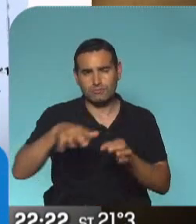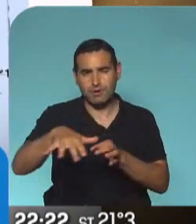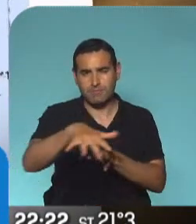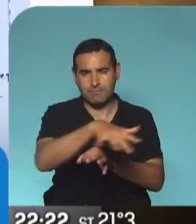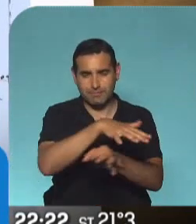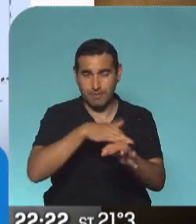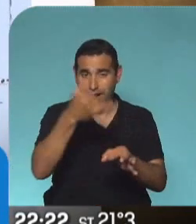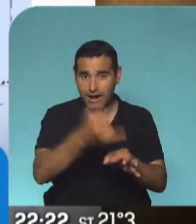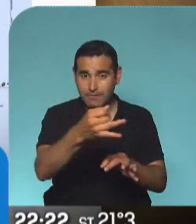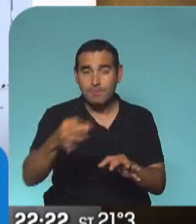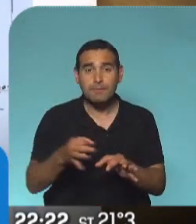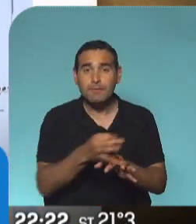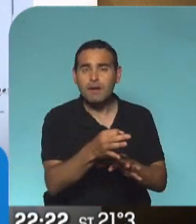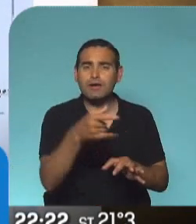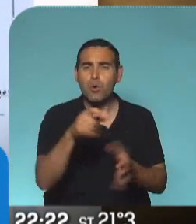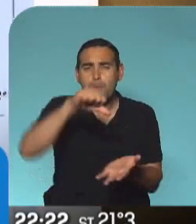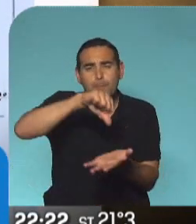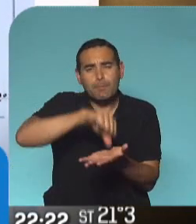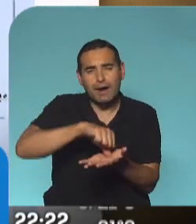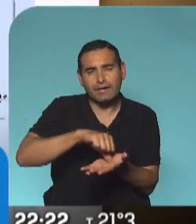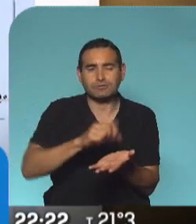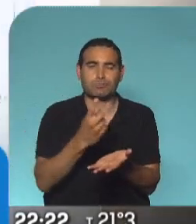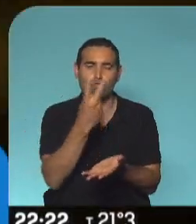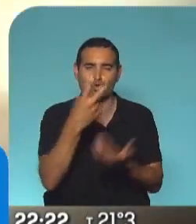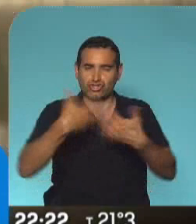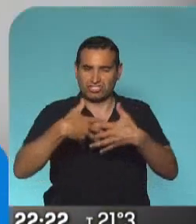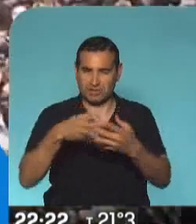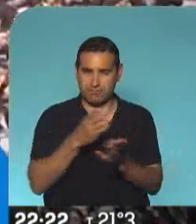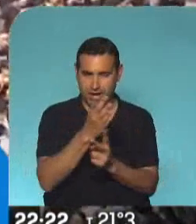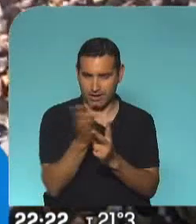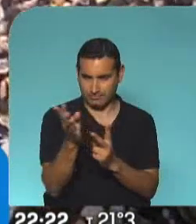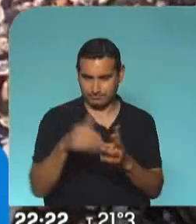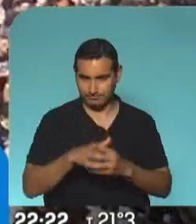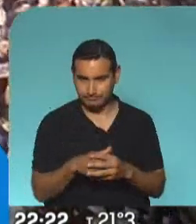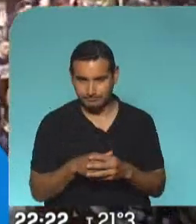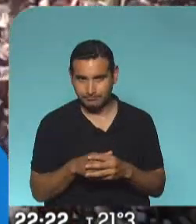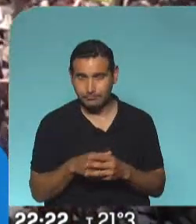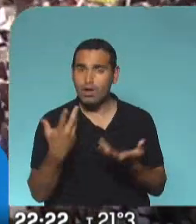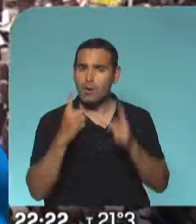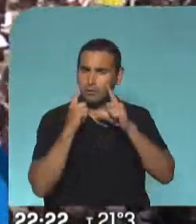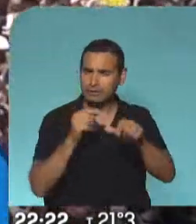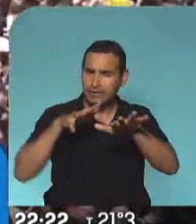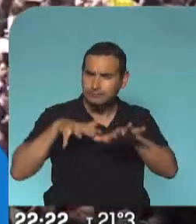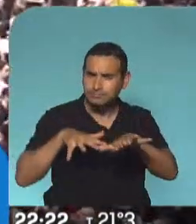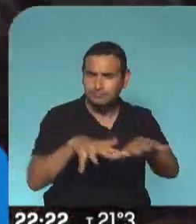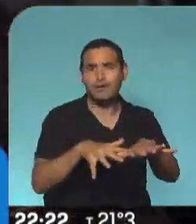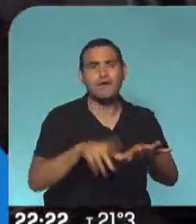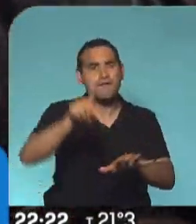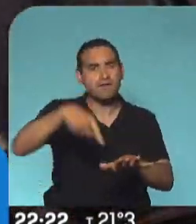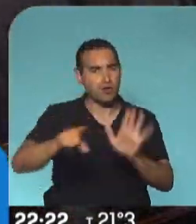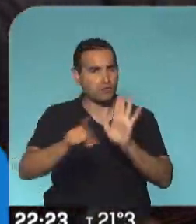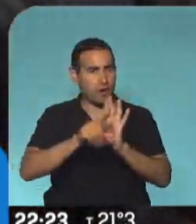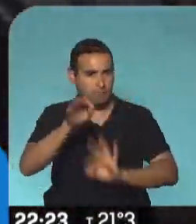nuevos territorios, es el de un país, dos sistemas. Las protestas que se sucedieron a causa del proyecto de